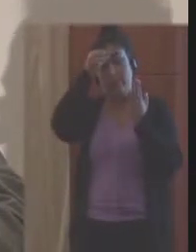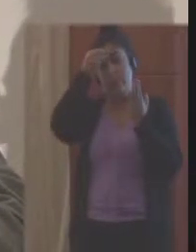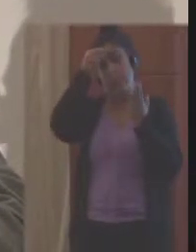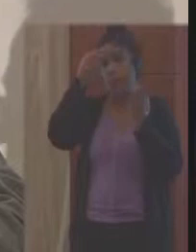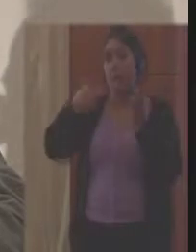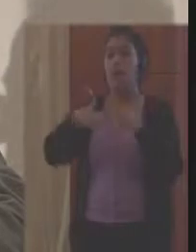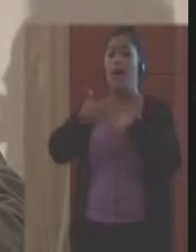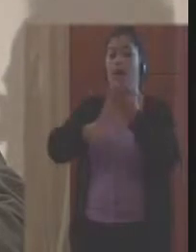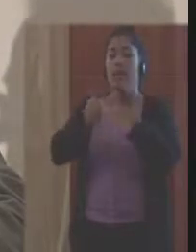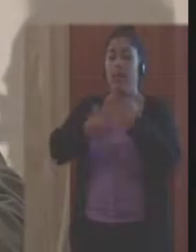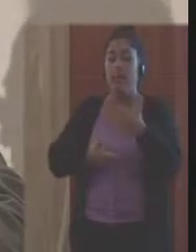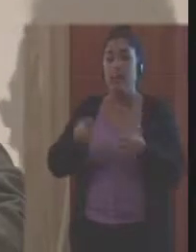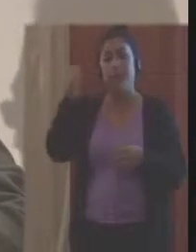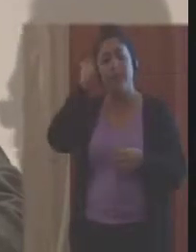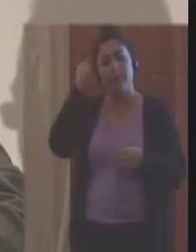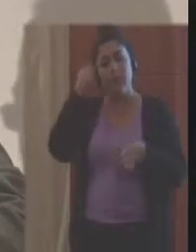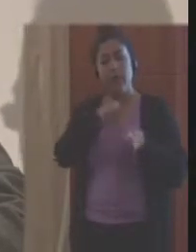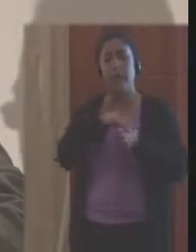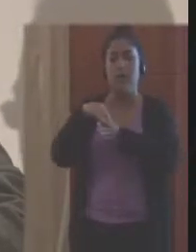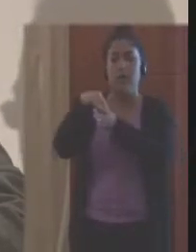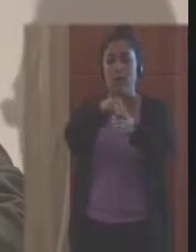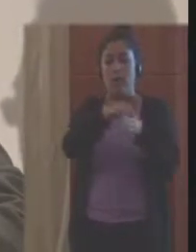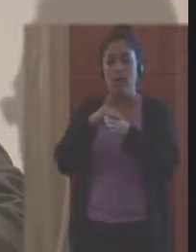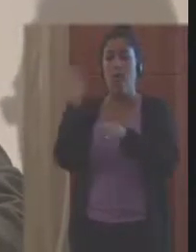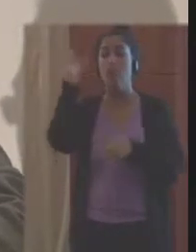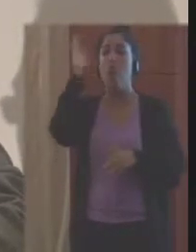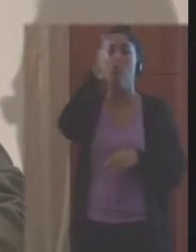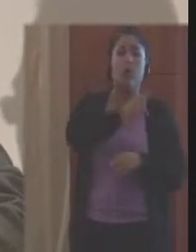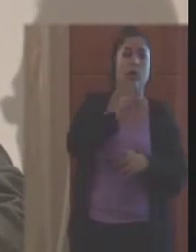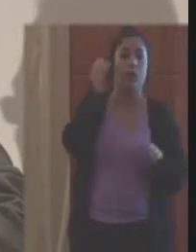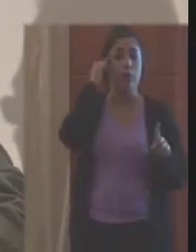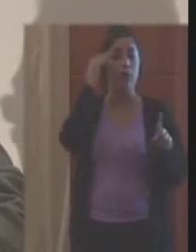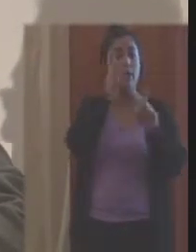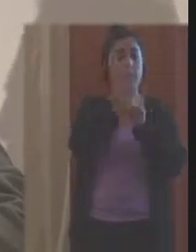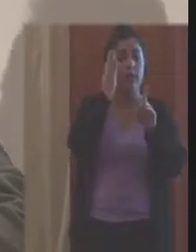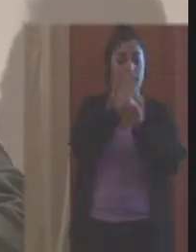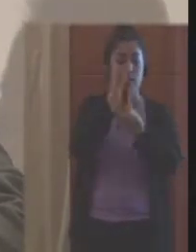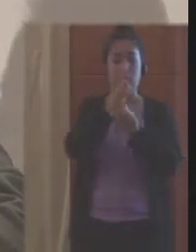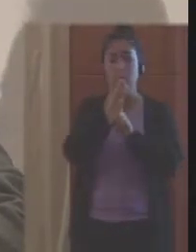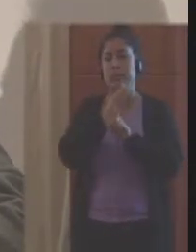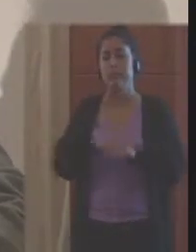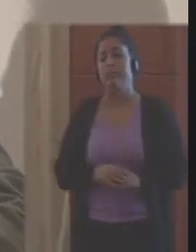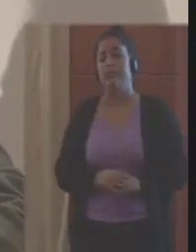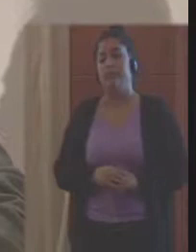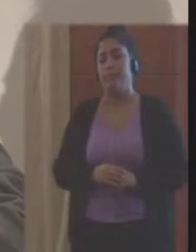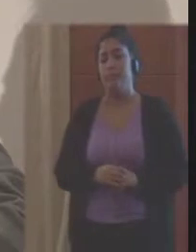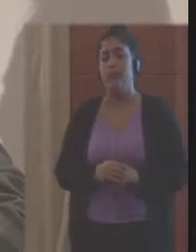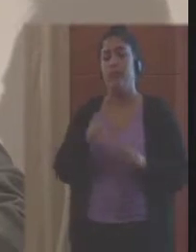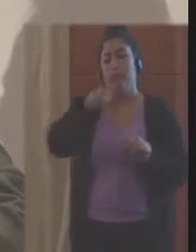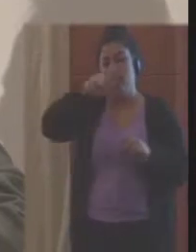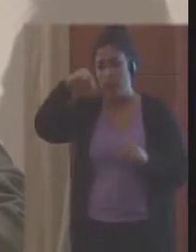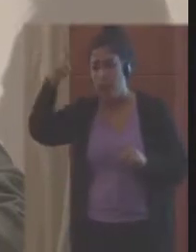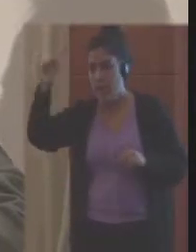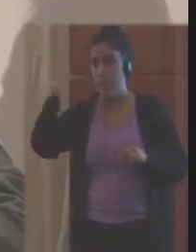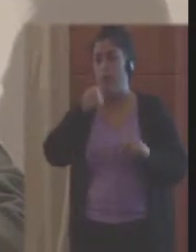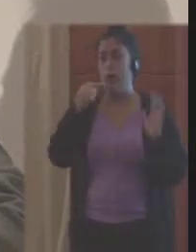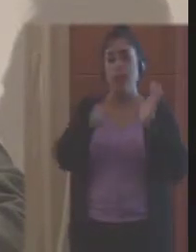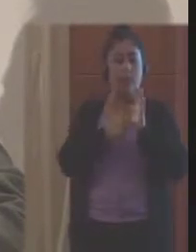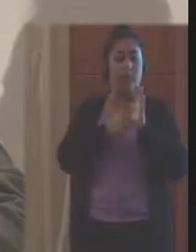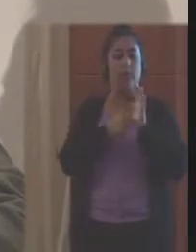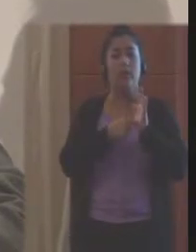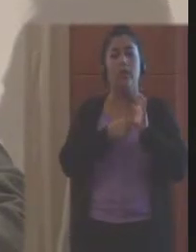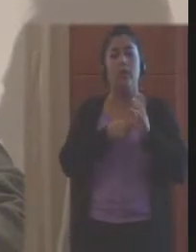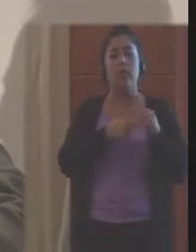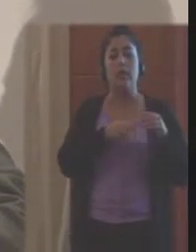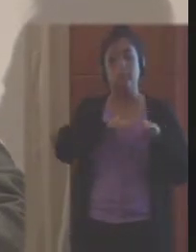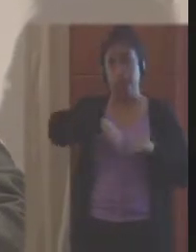buscar guiar a las personas que desarrollan la tierra y a los ciudadanos sobre a qué nivel pueden construir, por ejemplo, en